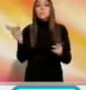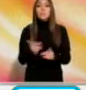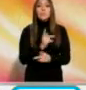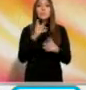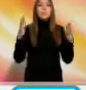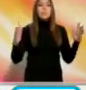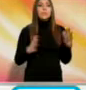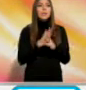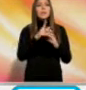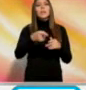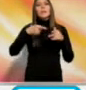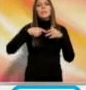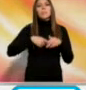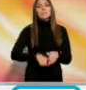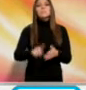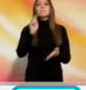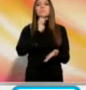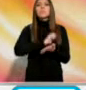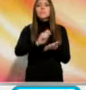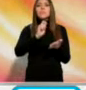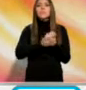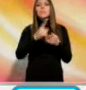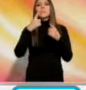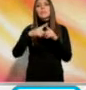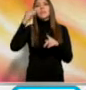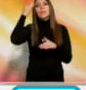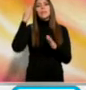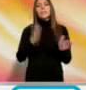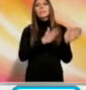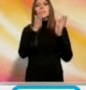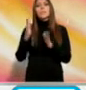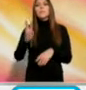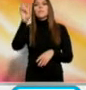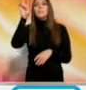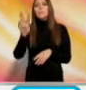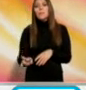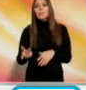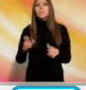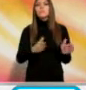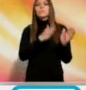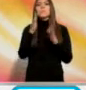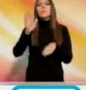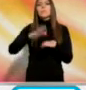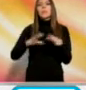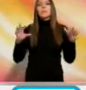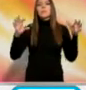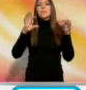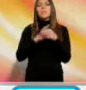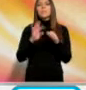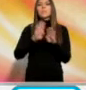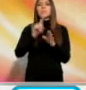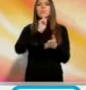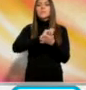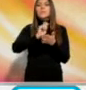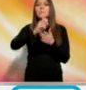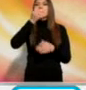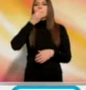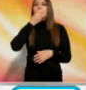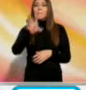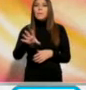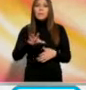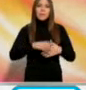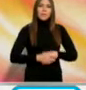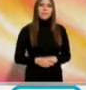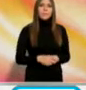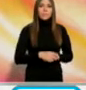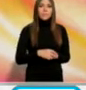por distintas etapas, una etapa realista, una etapa más vinculada a la literatura fantástica, que por cierto tiene